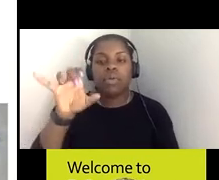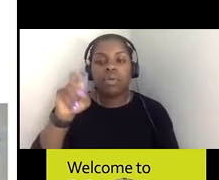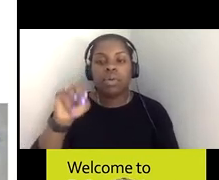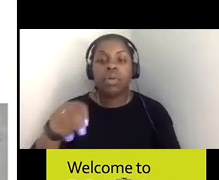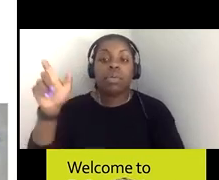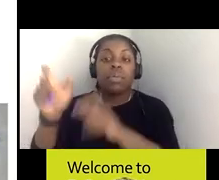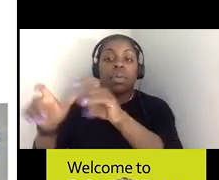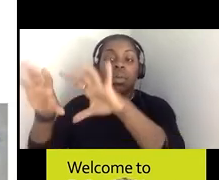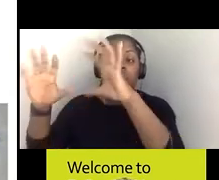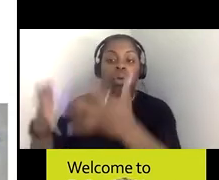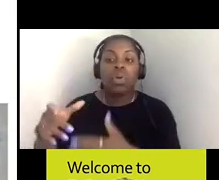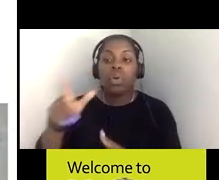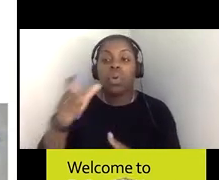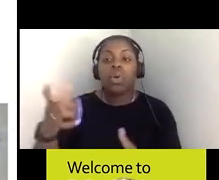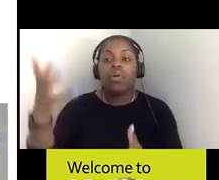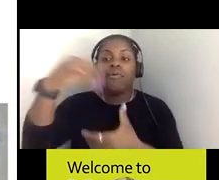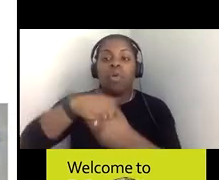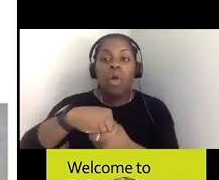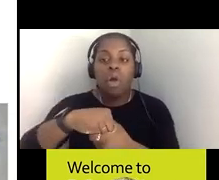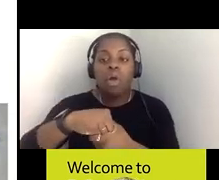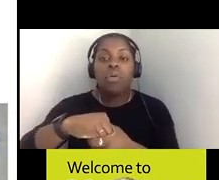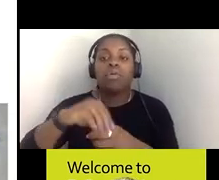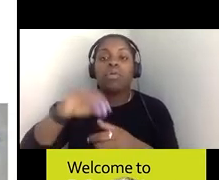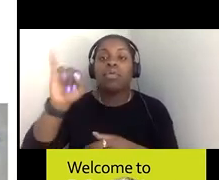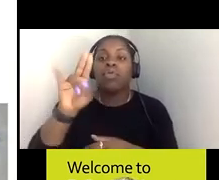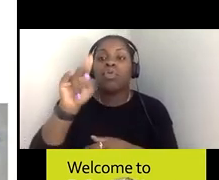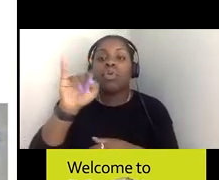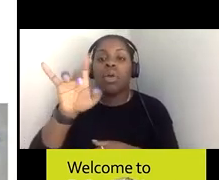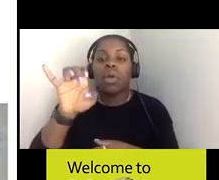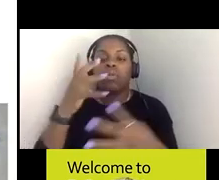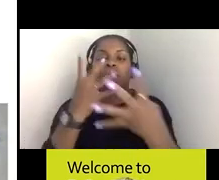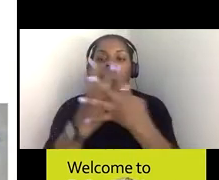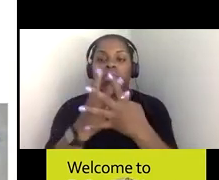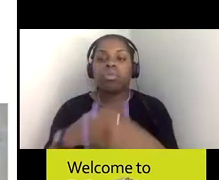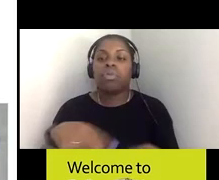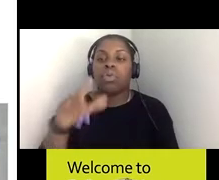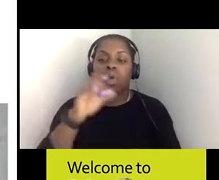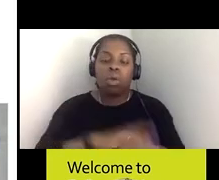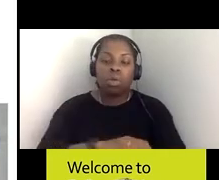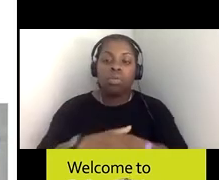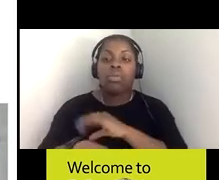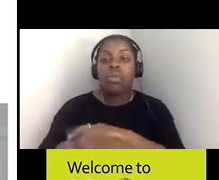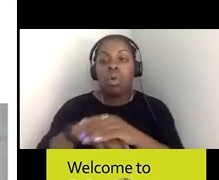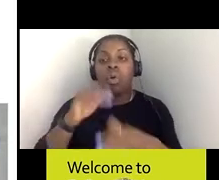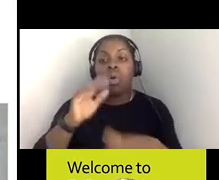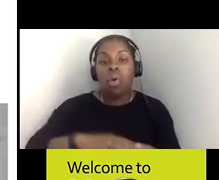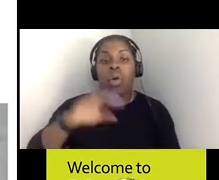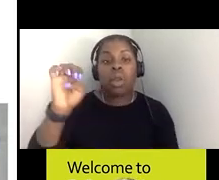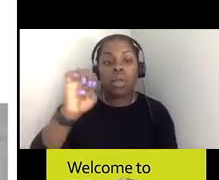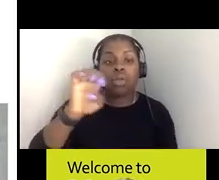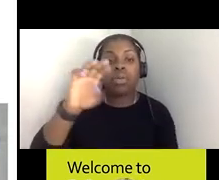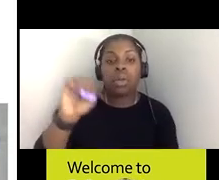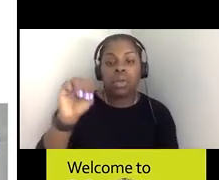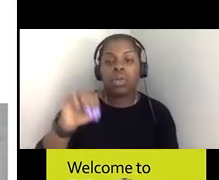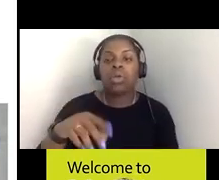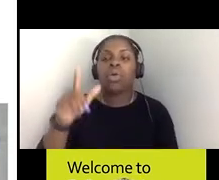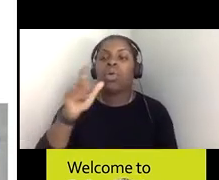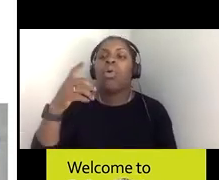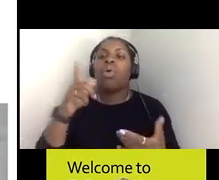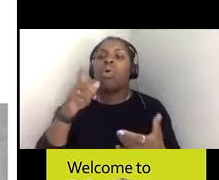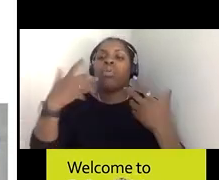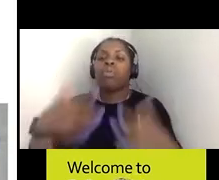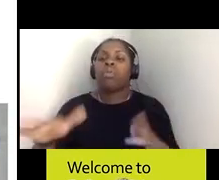electrónico o monitor electrónico, y personas que están involucradas en el sistema juvenil de justicia que están tratados con